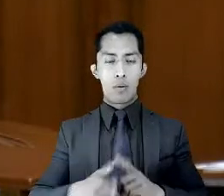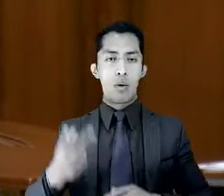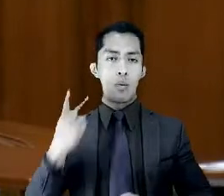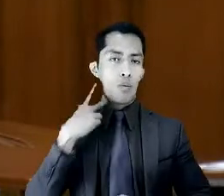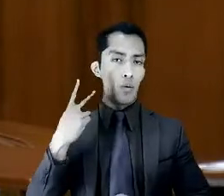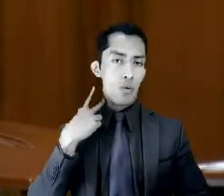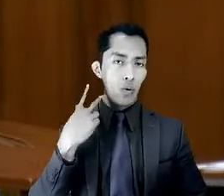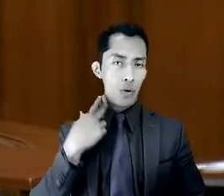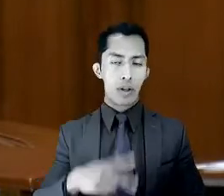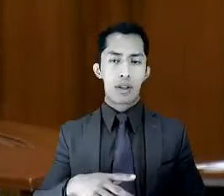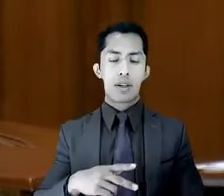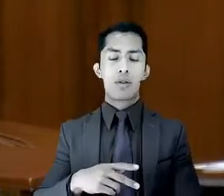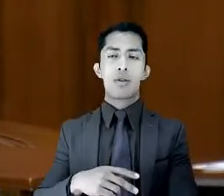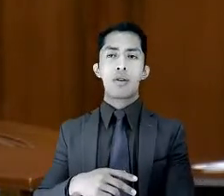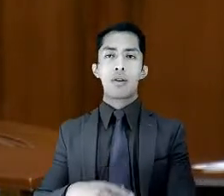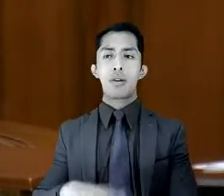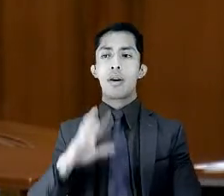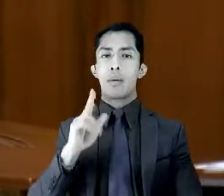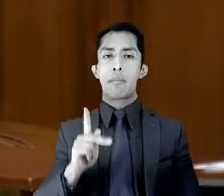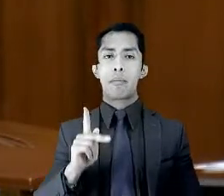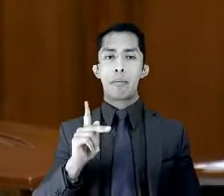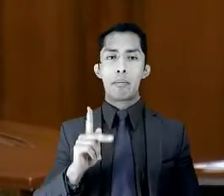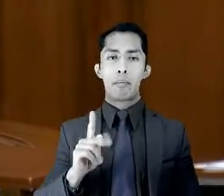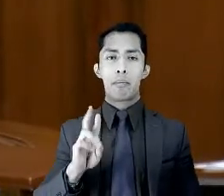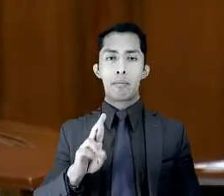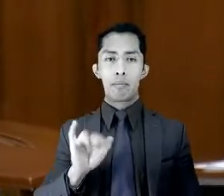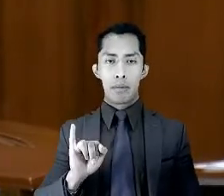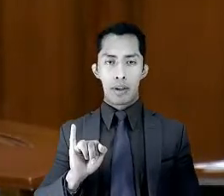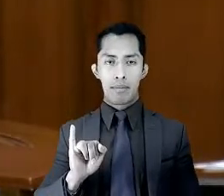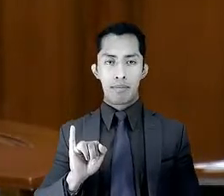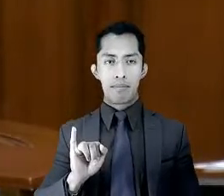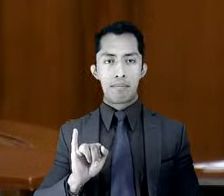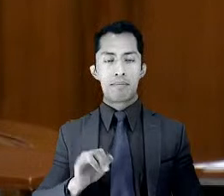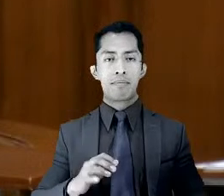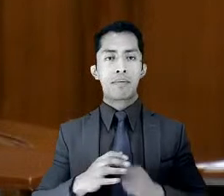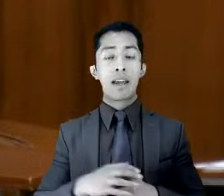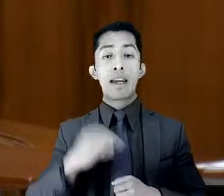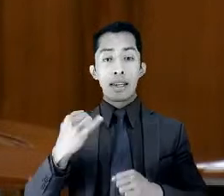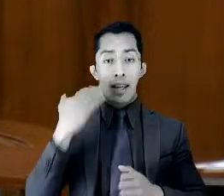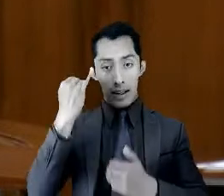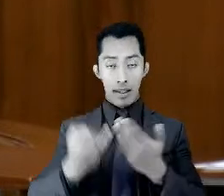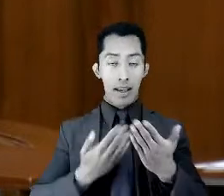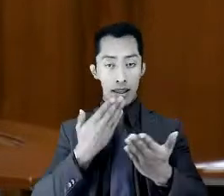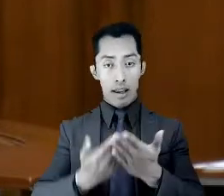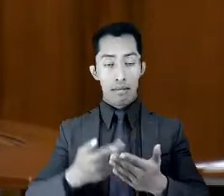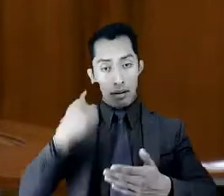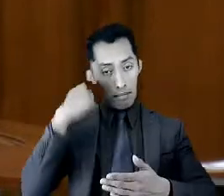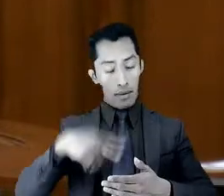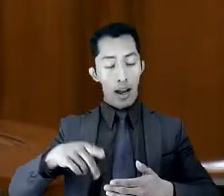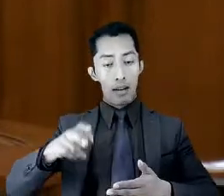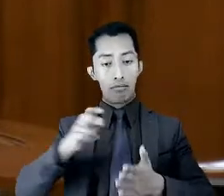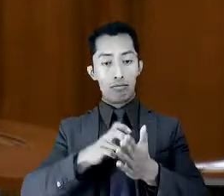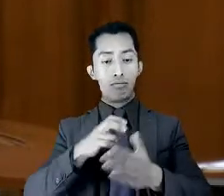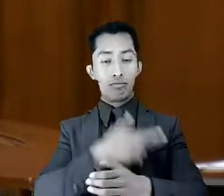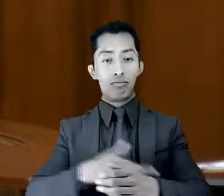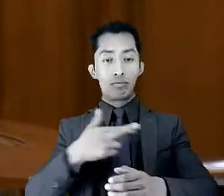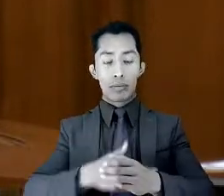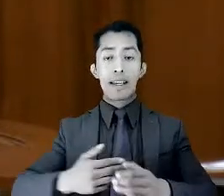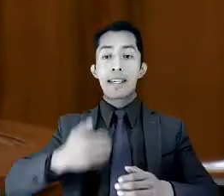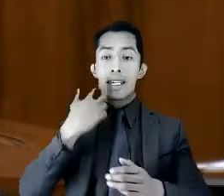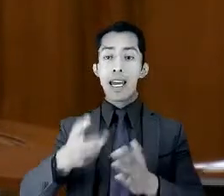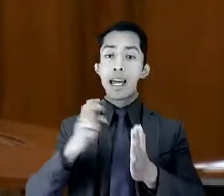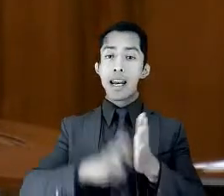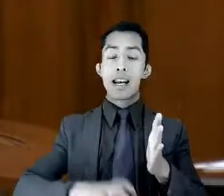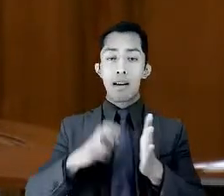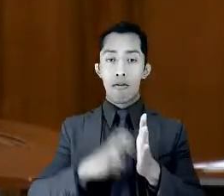Parlamentario del Partido Revolucionario Institucional. Y la iniciativa con proyecto de decreto por el que se